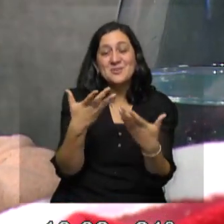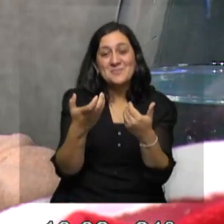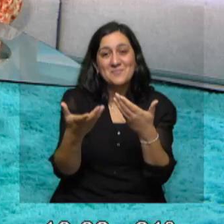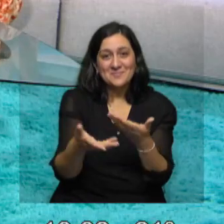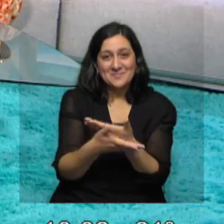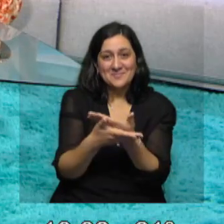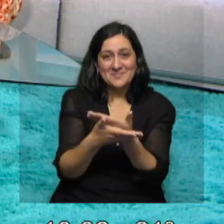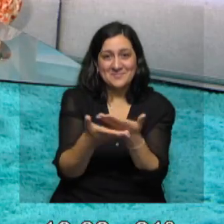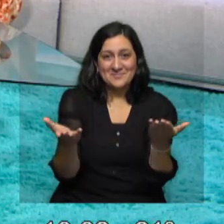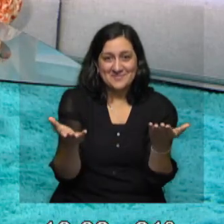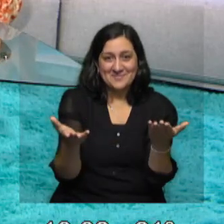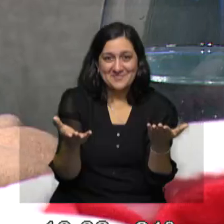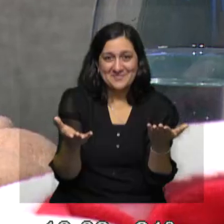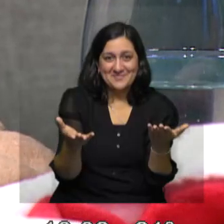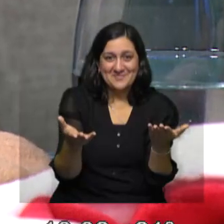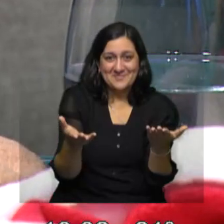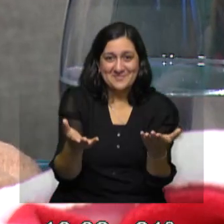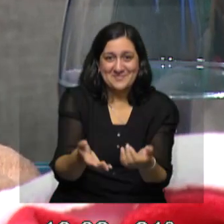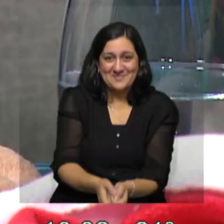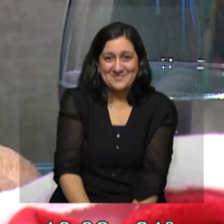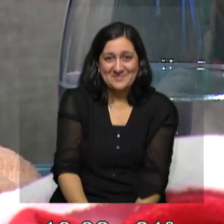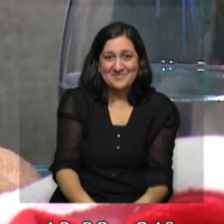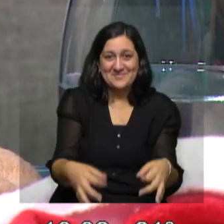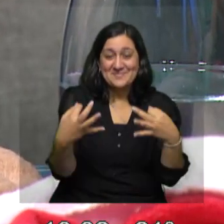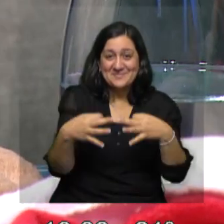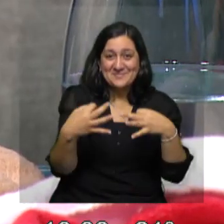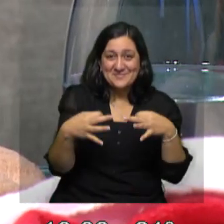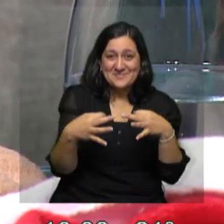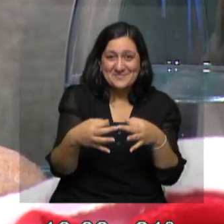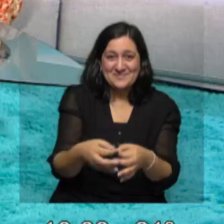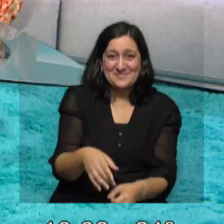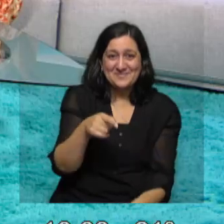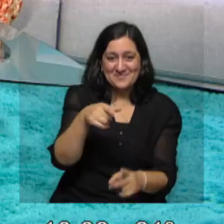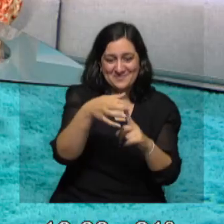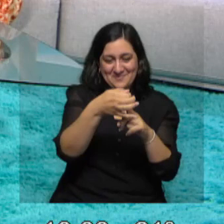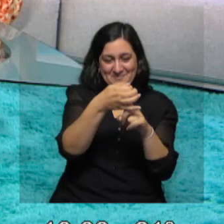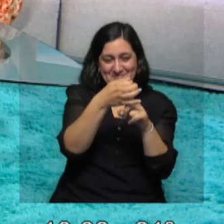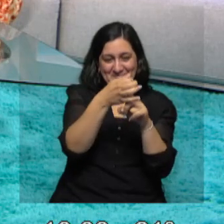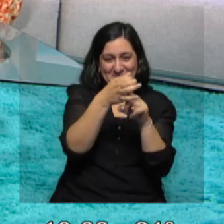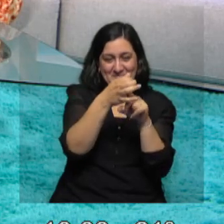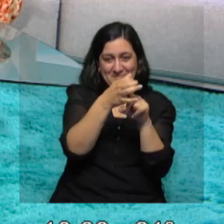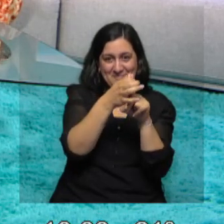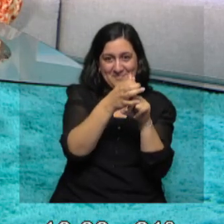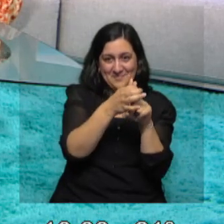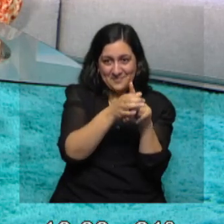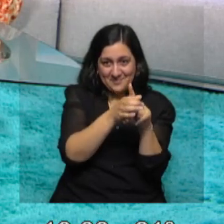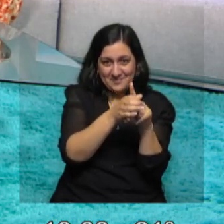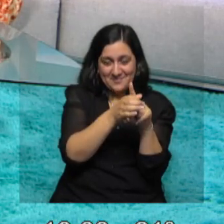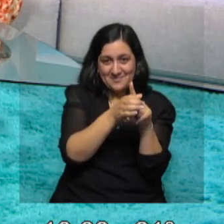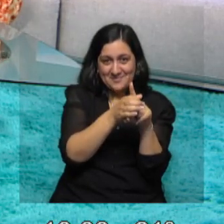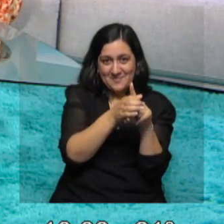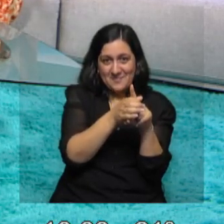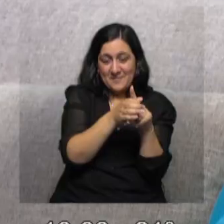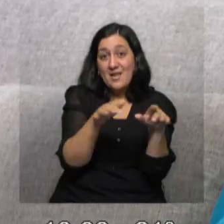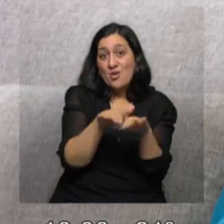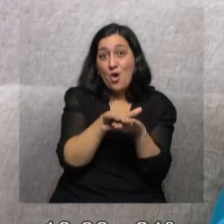cómodo. Exactamente. Lo que les quiero mostrar en realidad con esto es... Este es un preservativo, un forro que es estándar